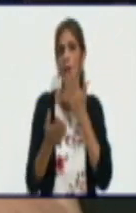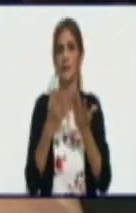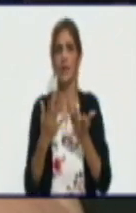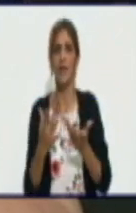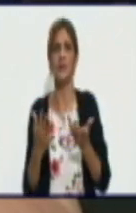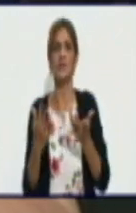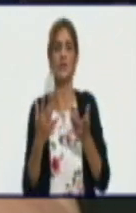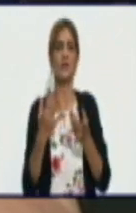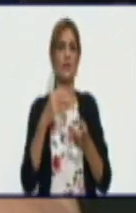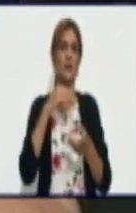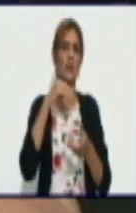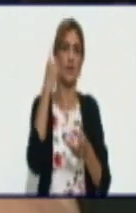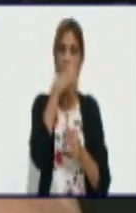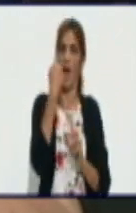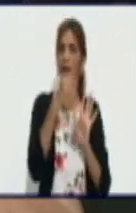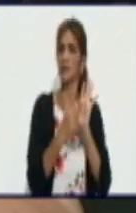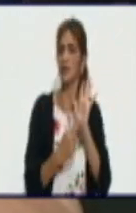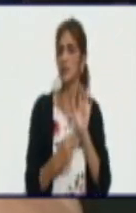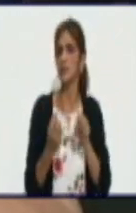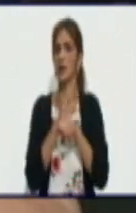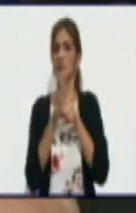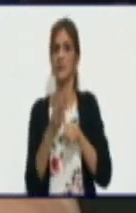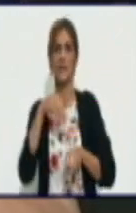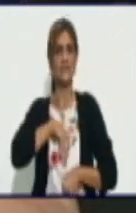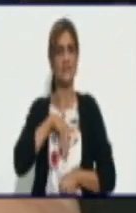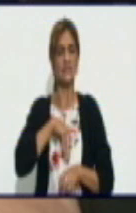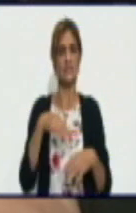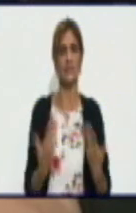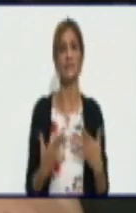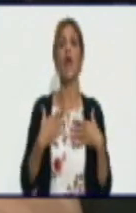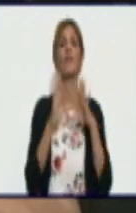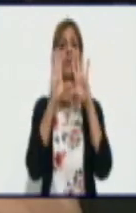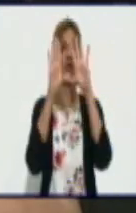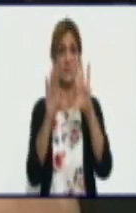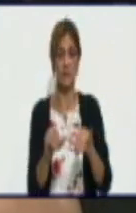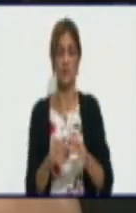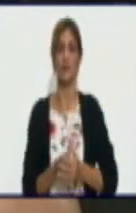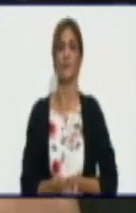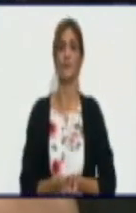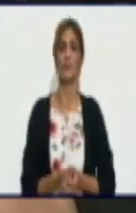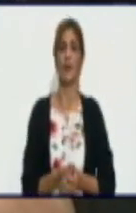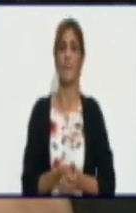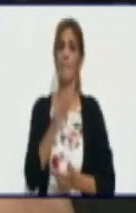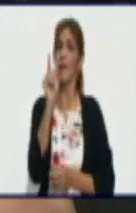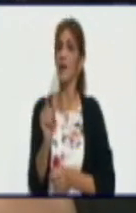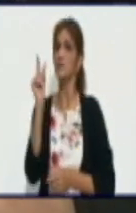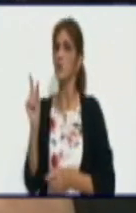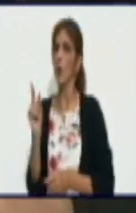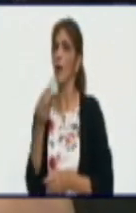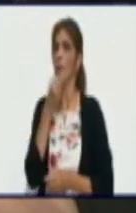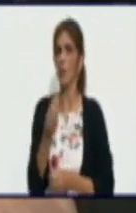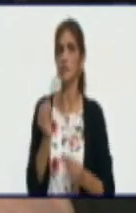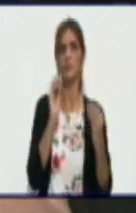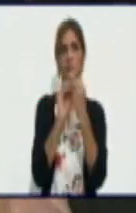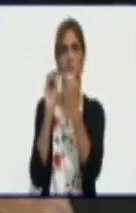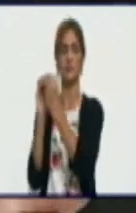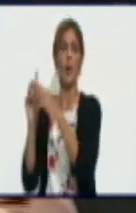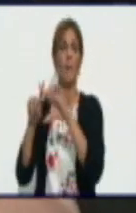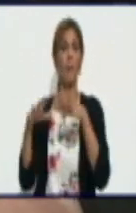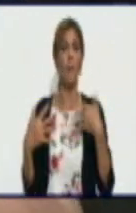síntomas oportunamente a la pesquisa, en declarar cada contacto, porque de descuidarnos, pues bueno, pues podríamos tener